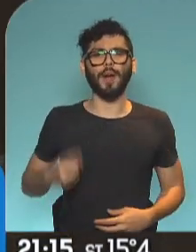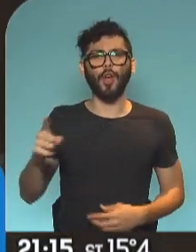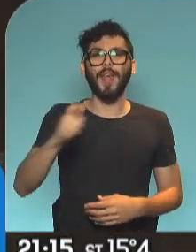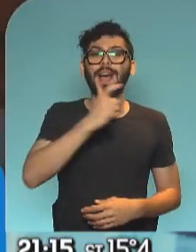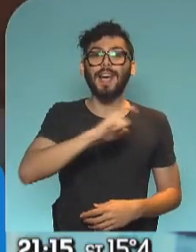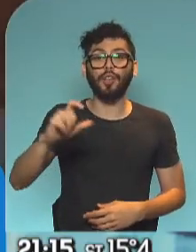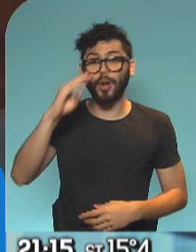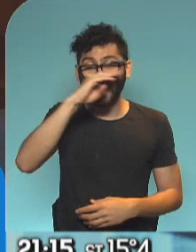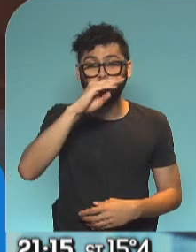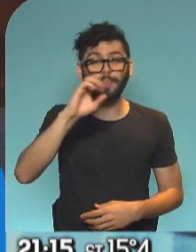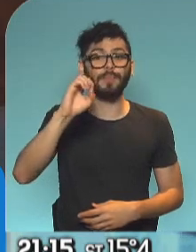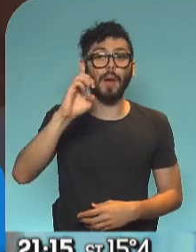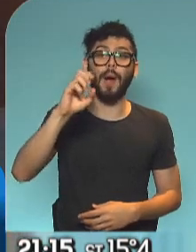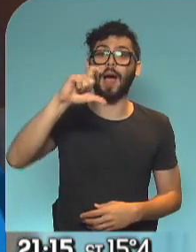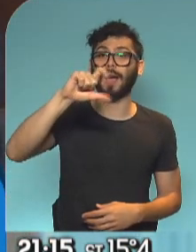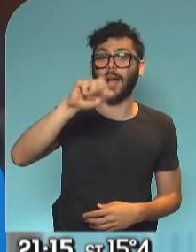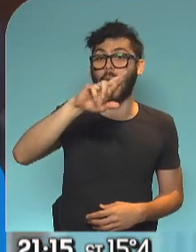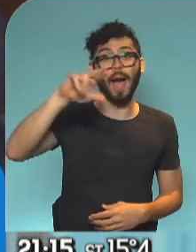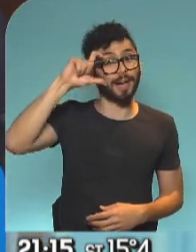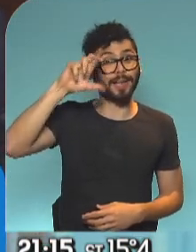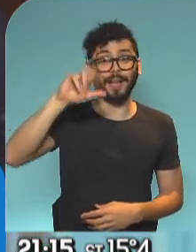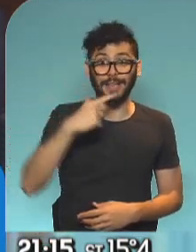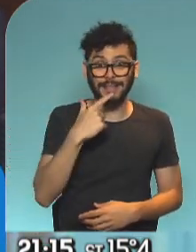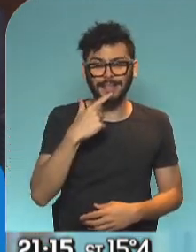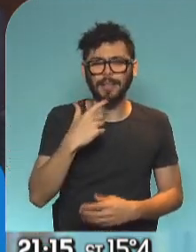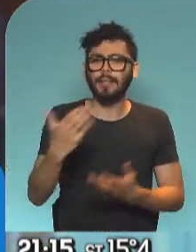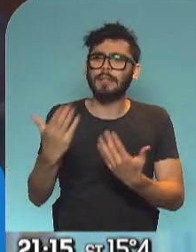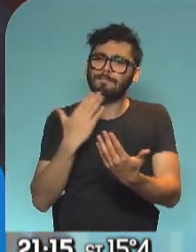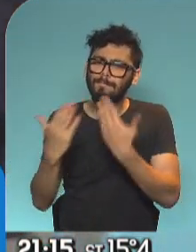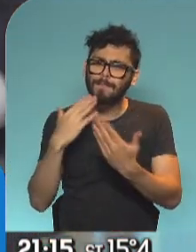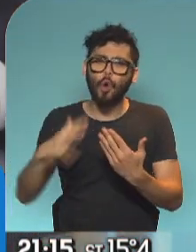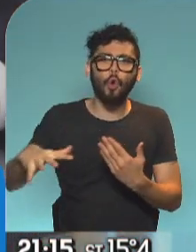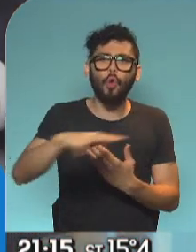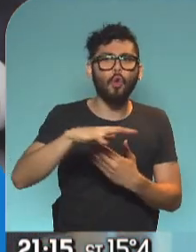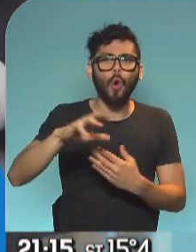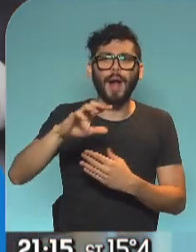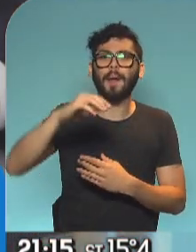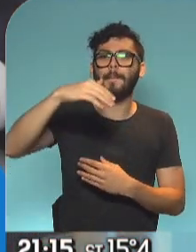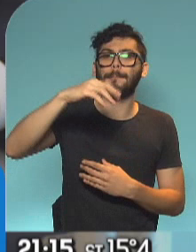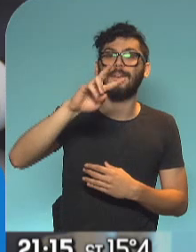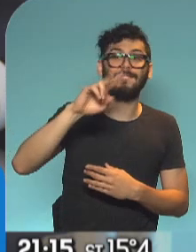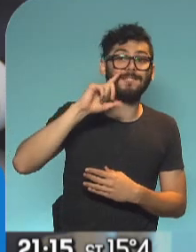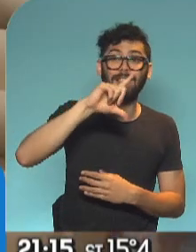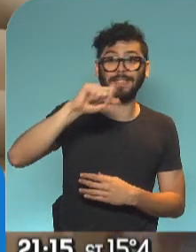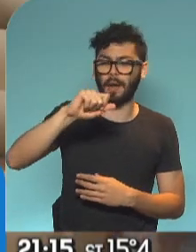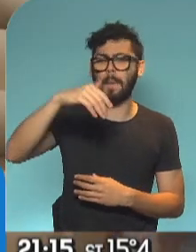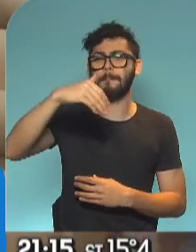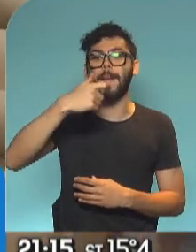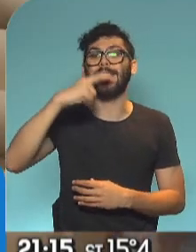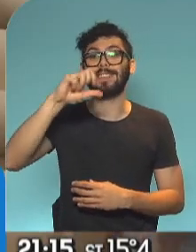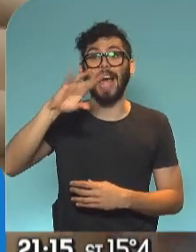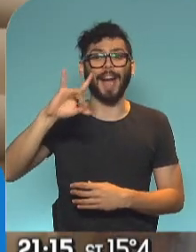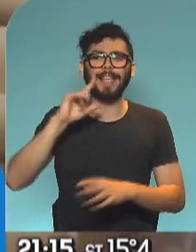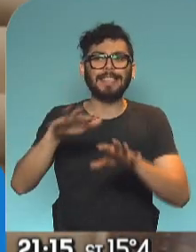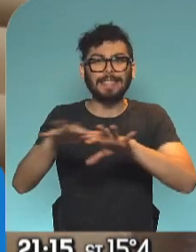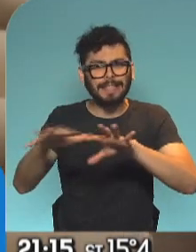Arabella Carreras, con quien conversó sobre la situación que se está viviendo en la zona de Villa Mascardi, localidad ubicada al sur de San